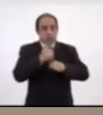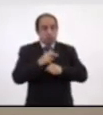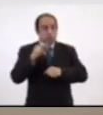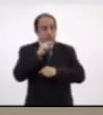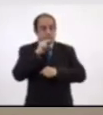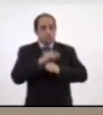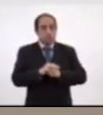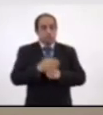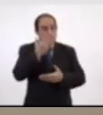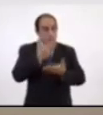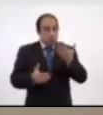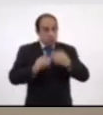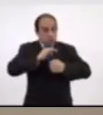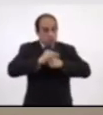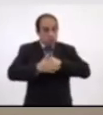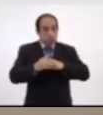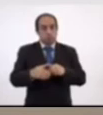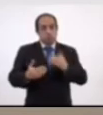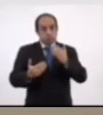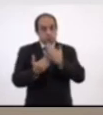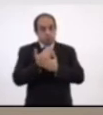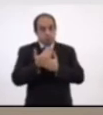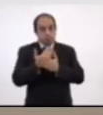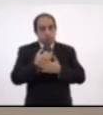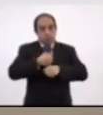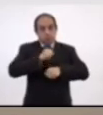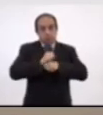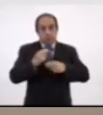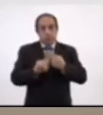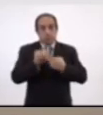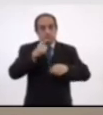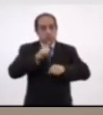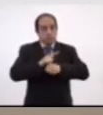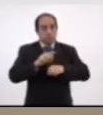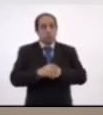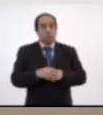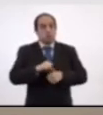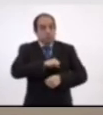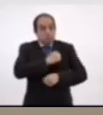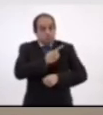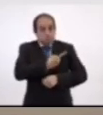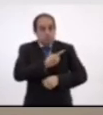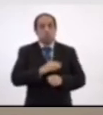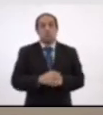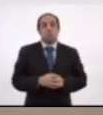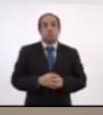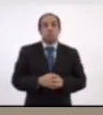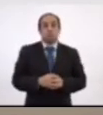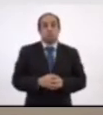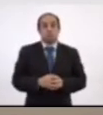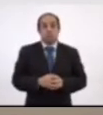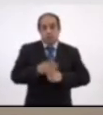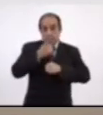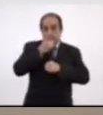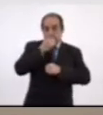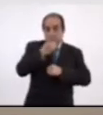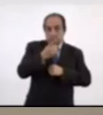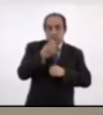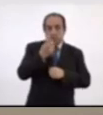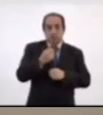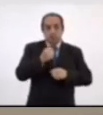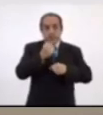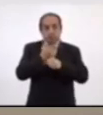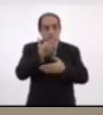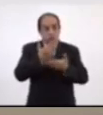que concluimos esta mañana la Semana Nacional de Salud. Obviamente, como decía, es un